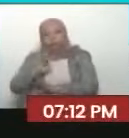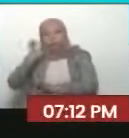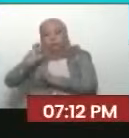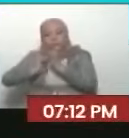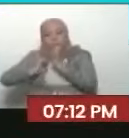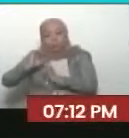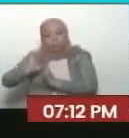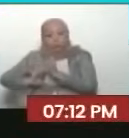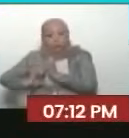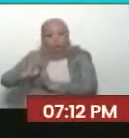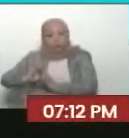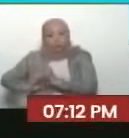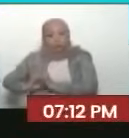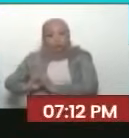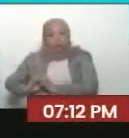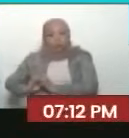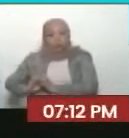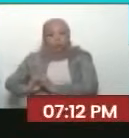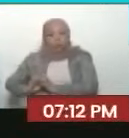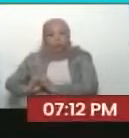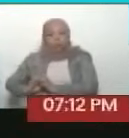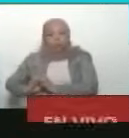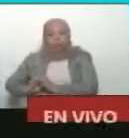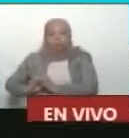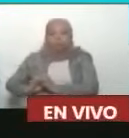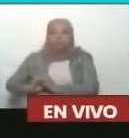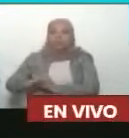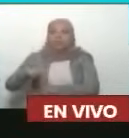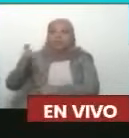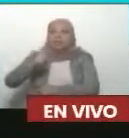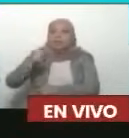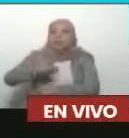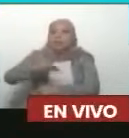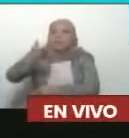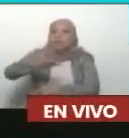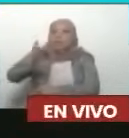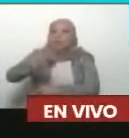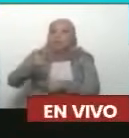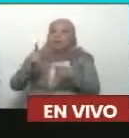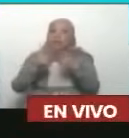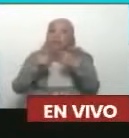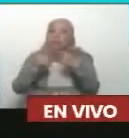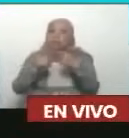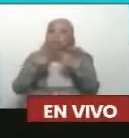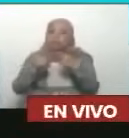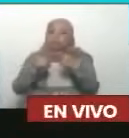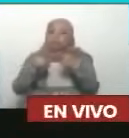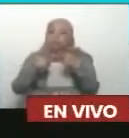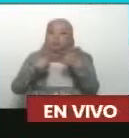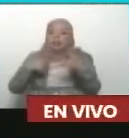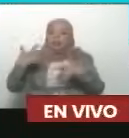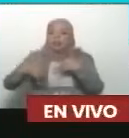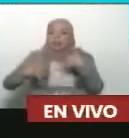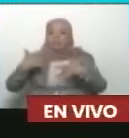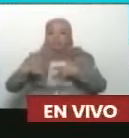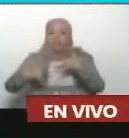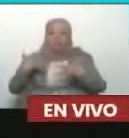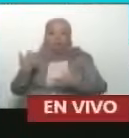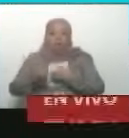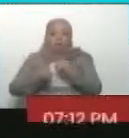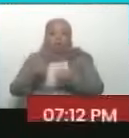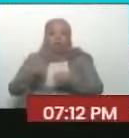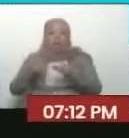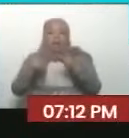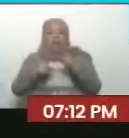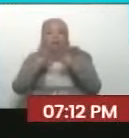de lo que hacemos, las prioridades que tenemos, las acciones que tomamos, los